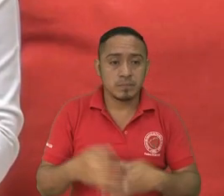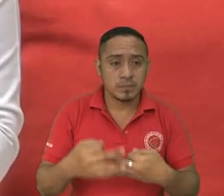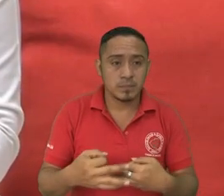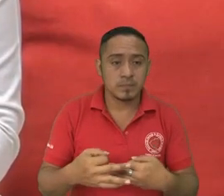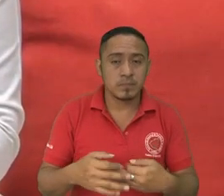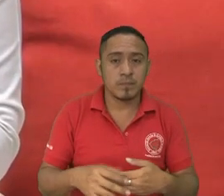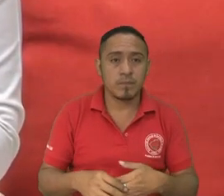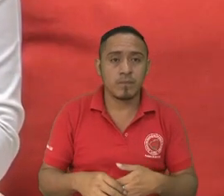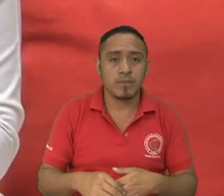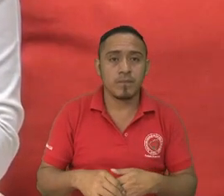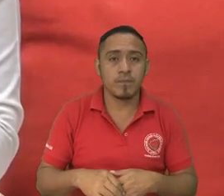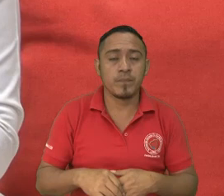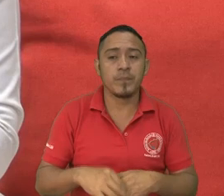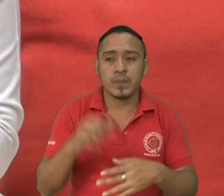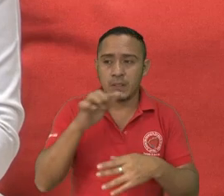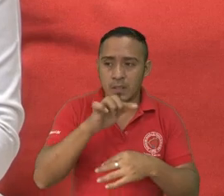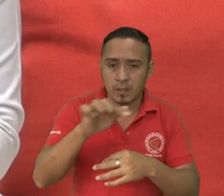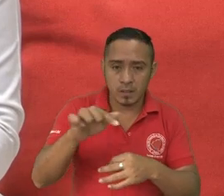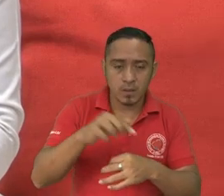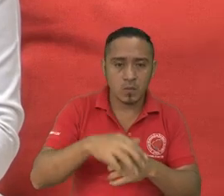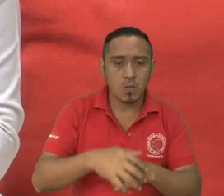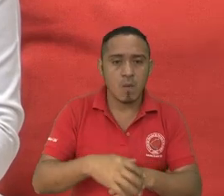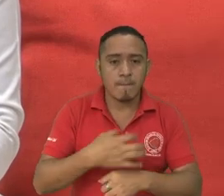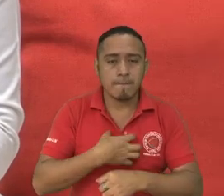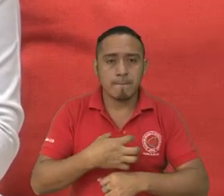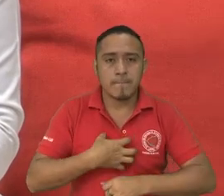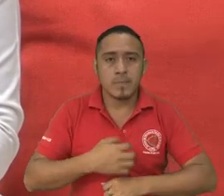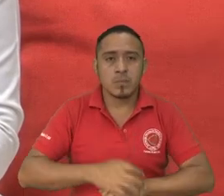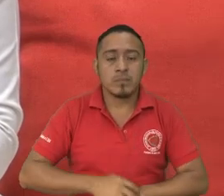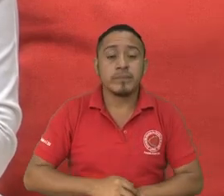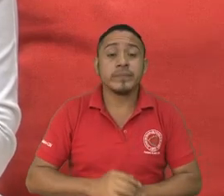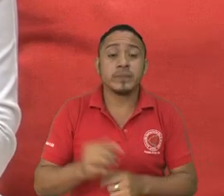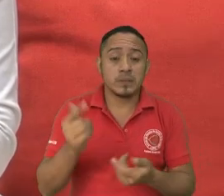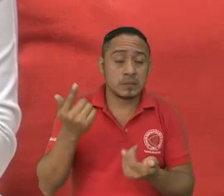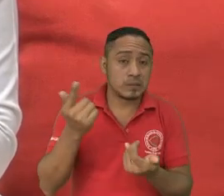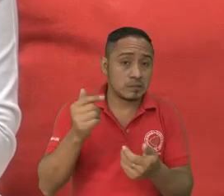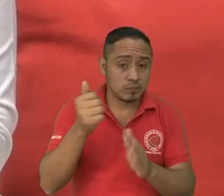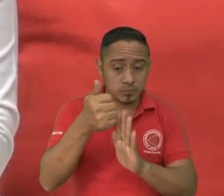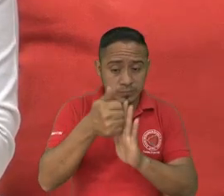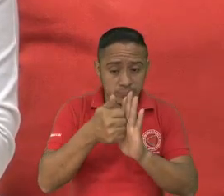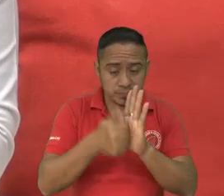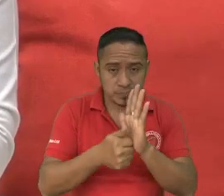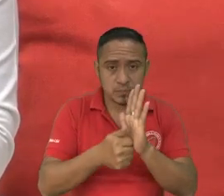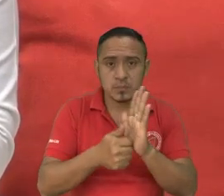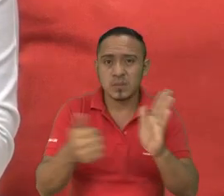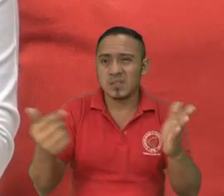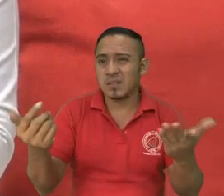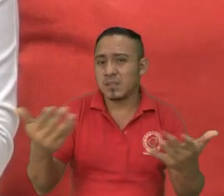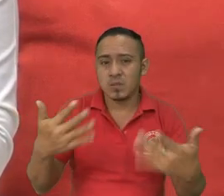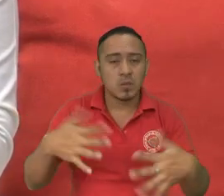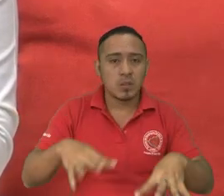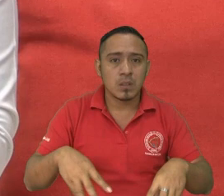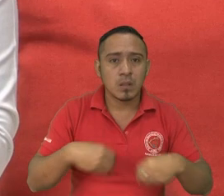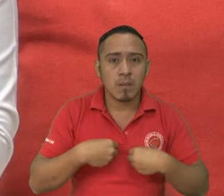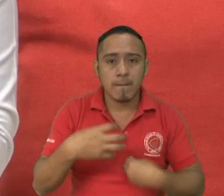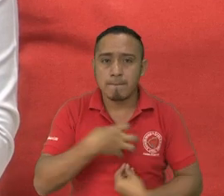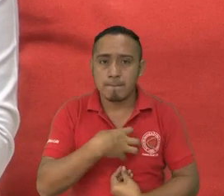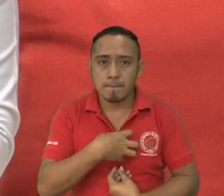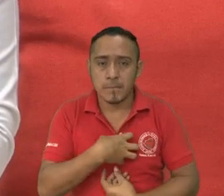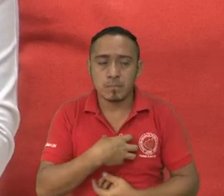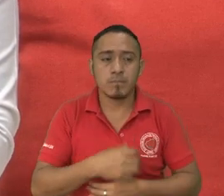parte son los niños de que tienen la autoestima baja, no aceptarse a sí mismo como ellos